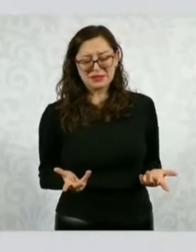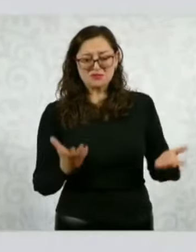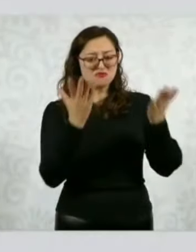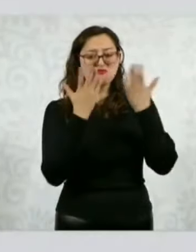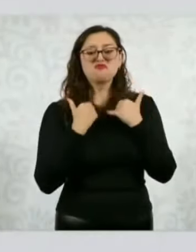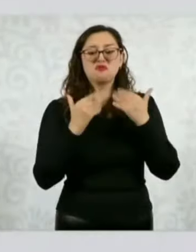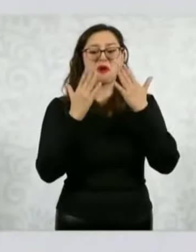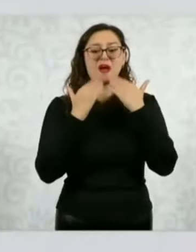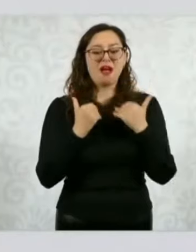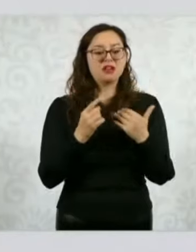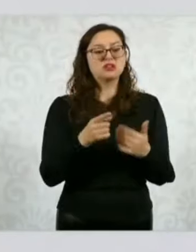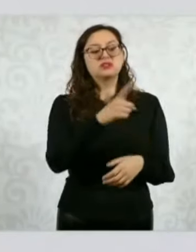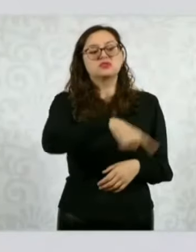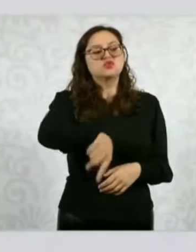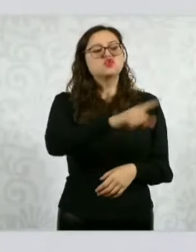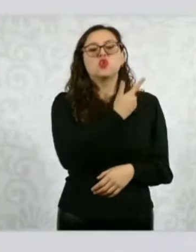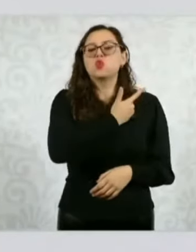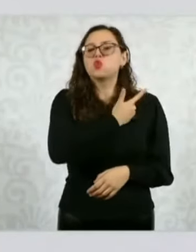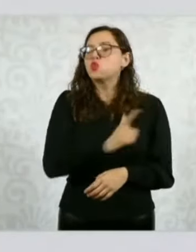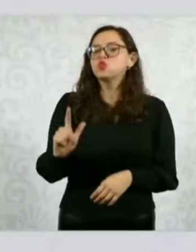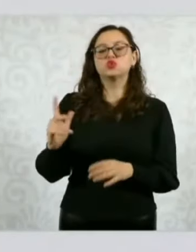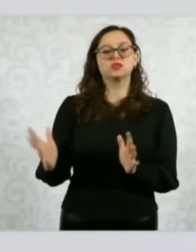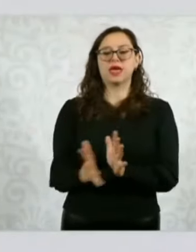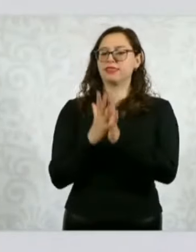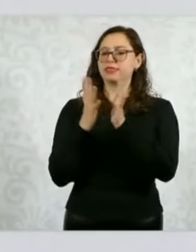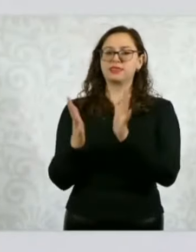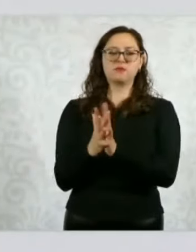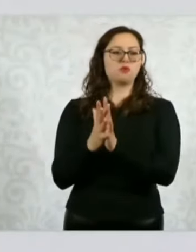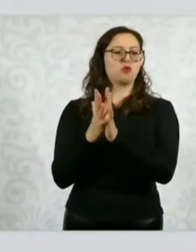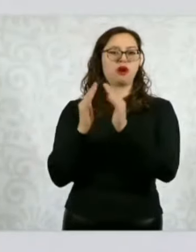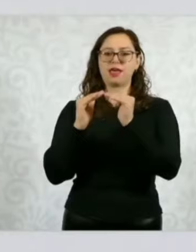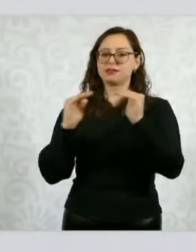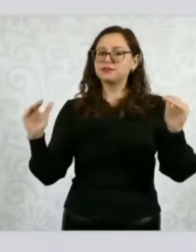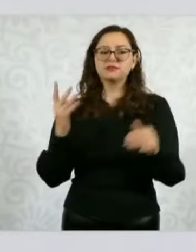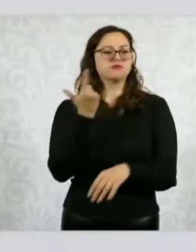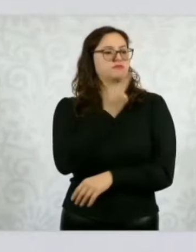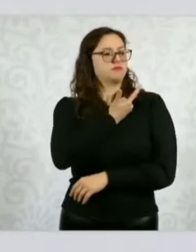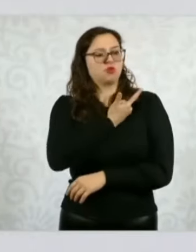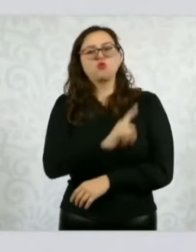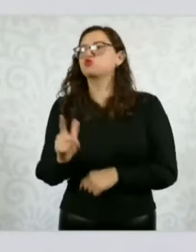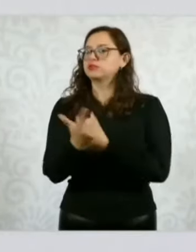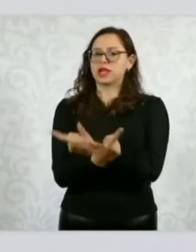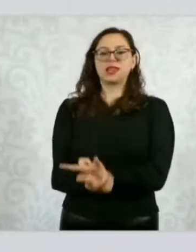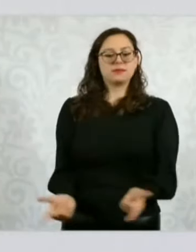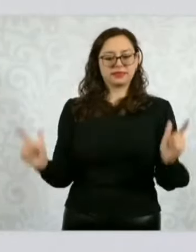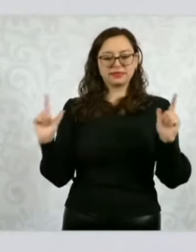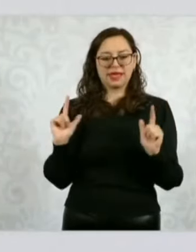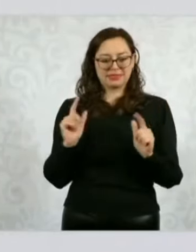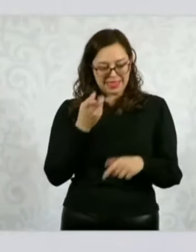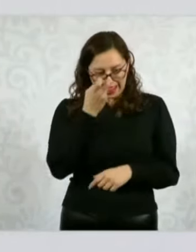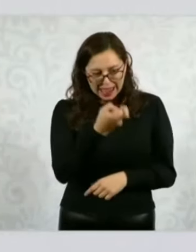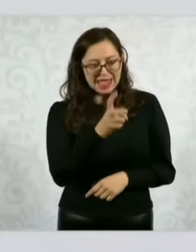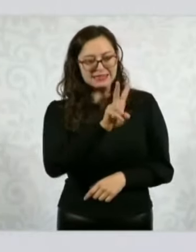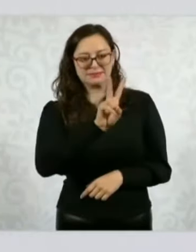del ejercicio de las libertades democráticas y del sistema democrático. La